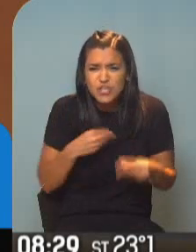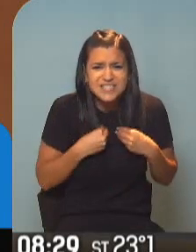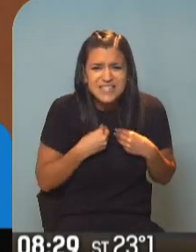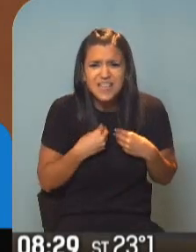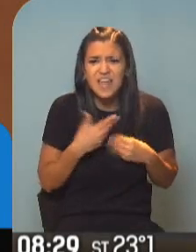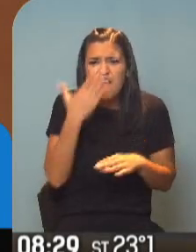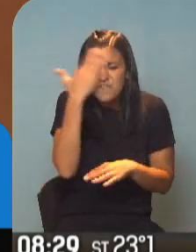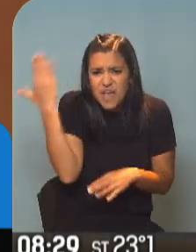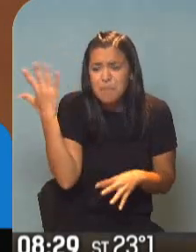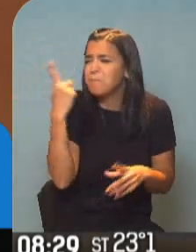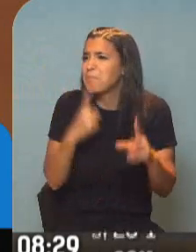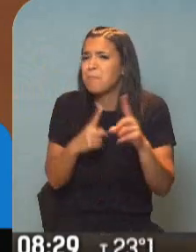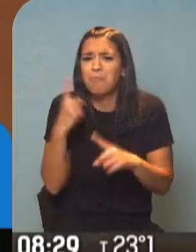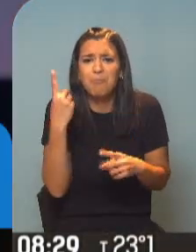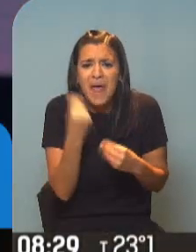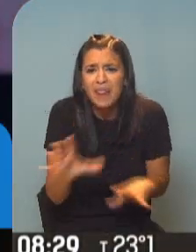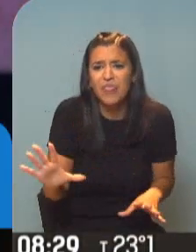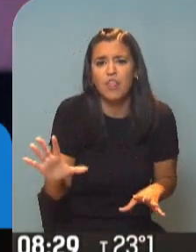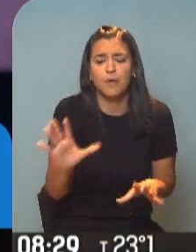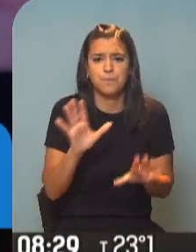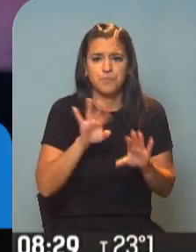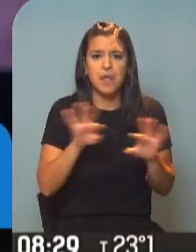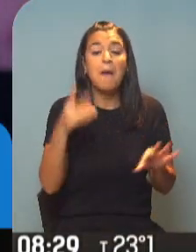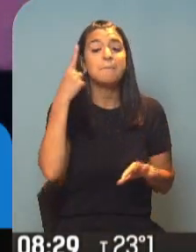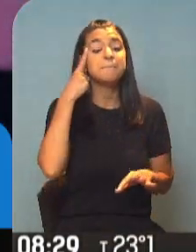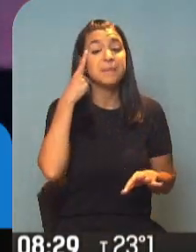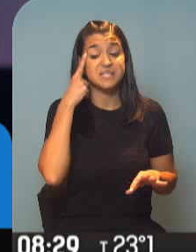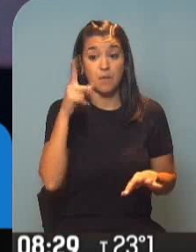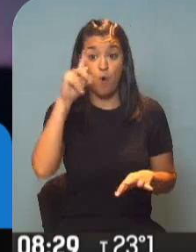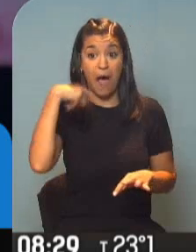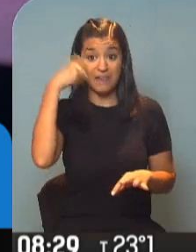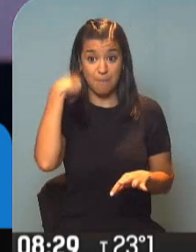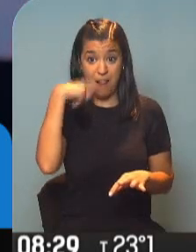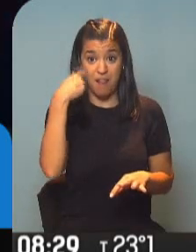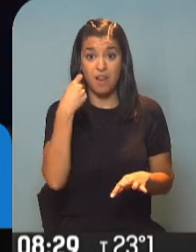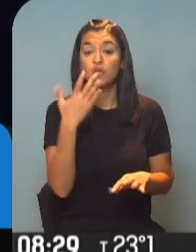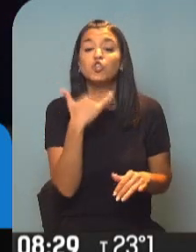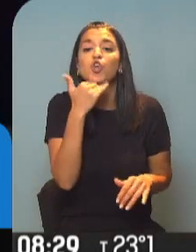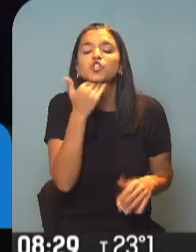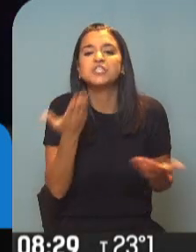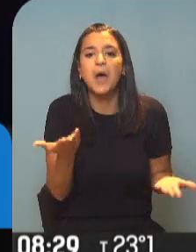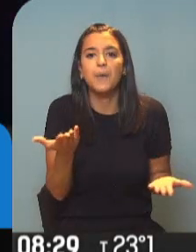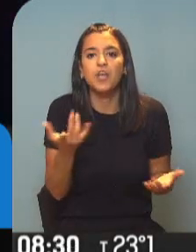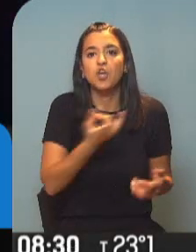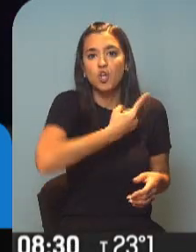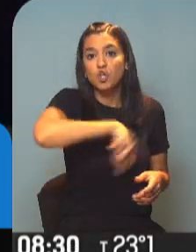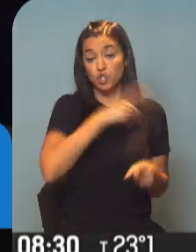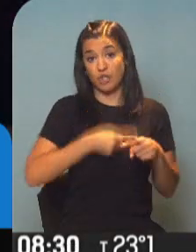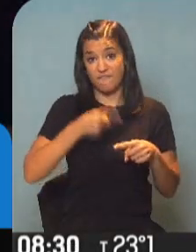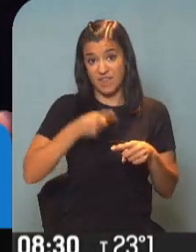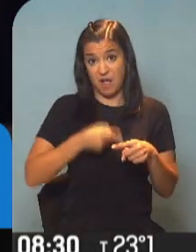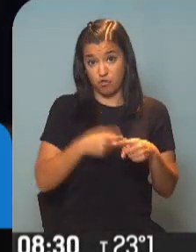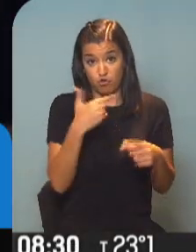enfermo perdido vamos a separar pensemos que el animal no sabe que nosotros estamos festejando